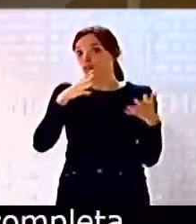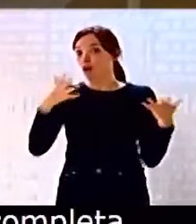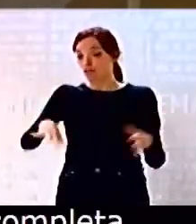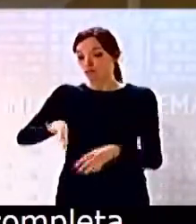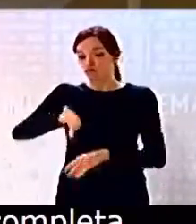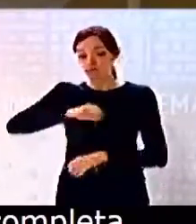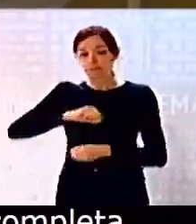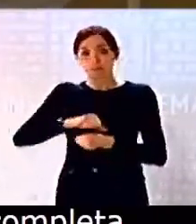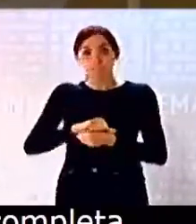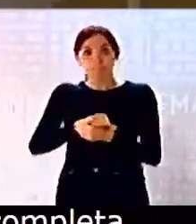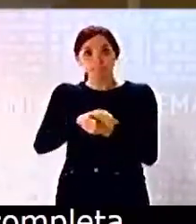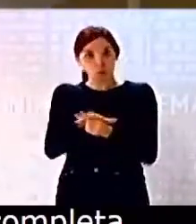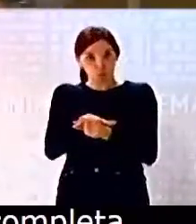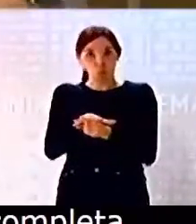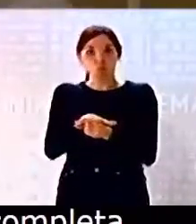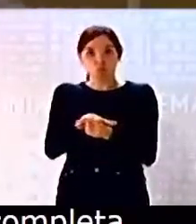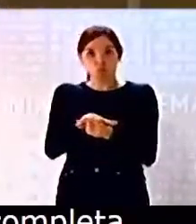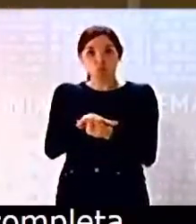por el coronavirus,